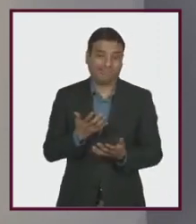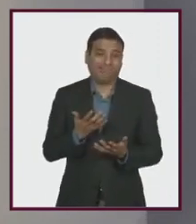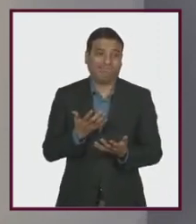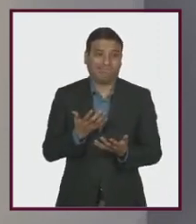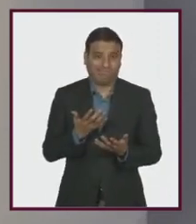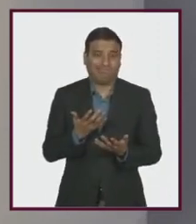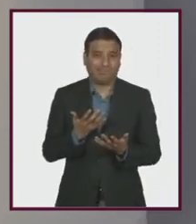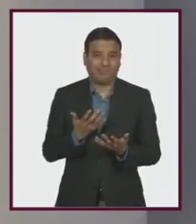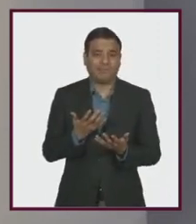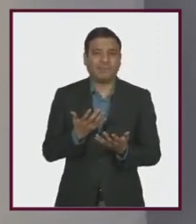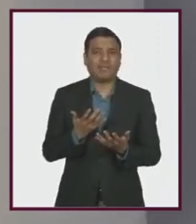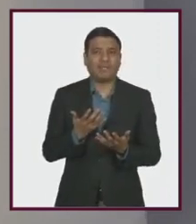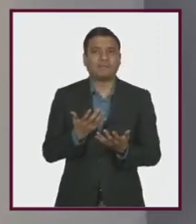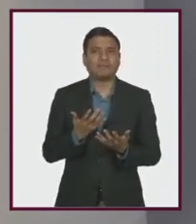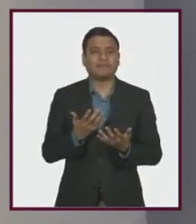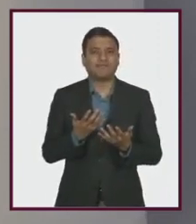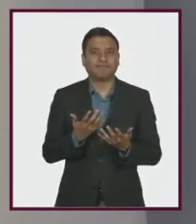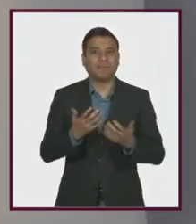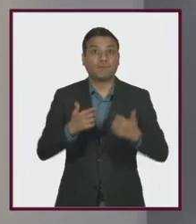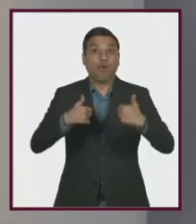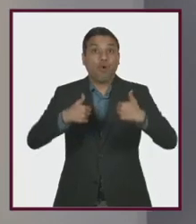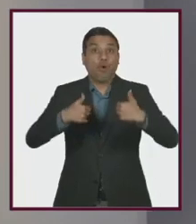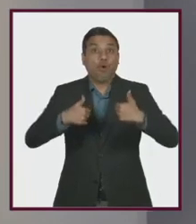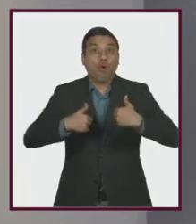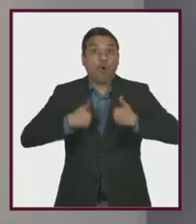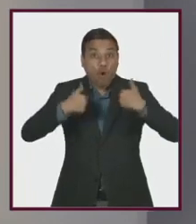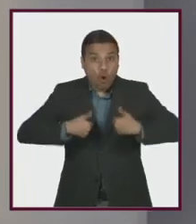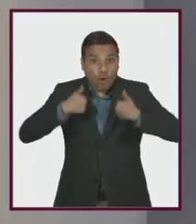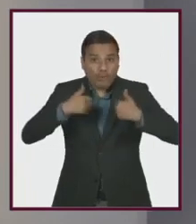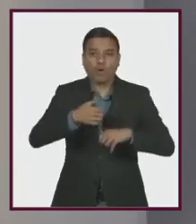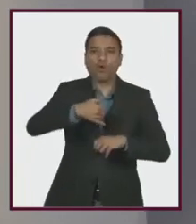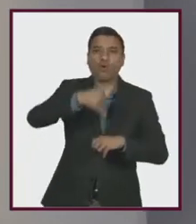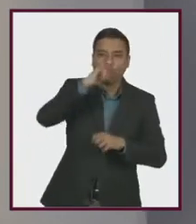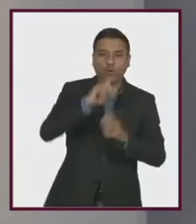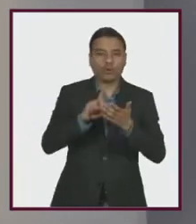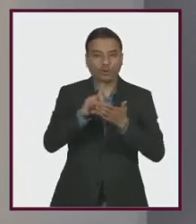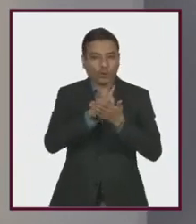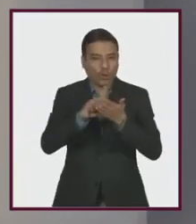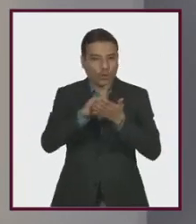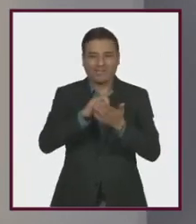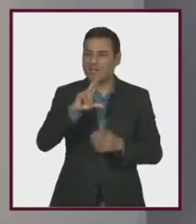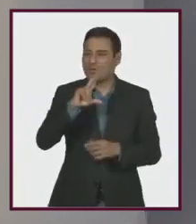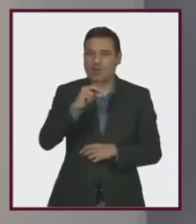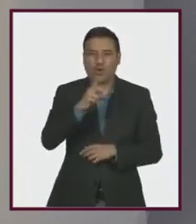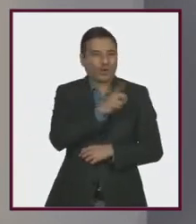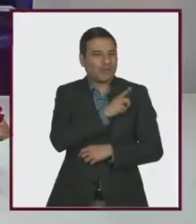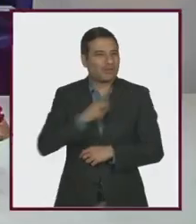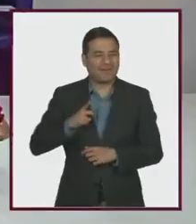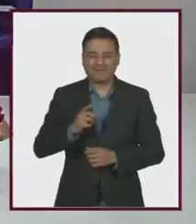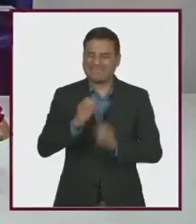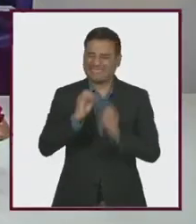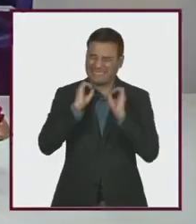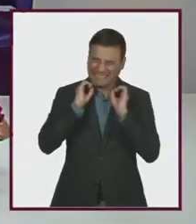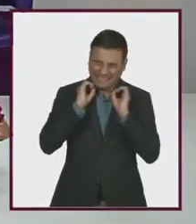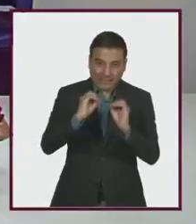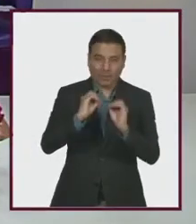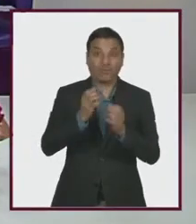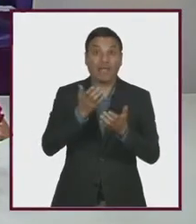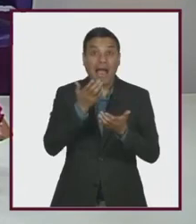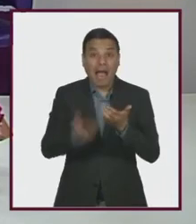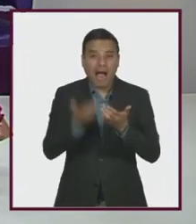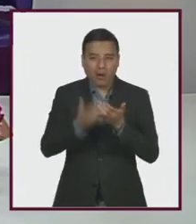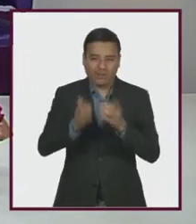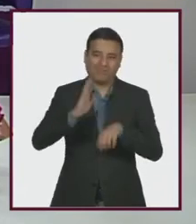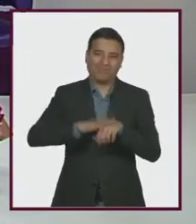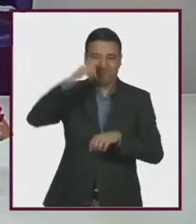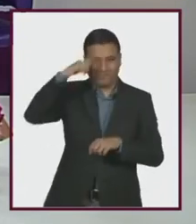que buscamos es que haya cero consumo. Sabemos que pues actualmente el consumo es mucho más fácil porque hay más